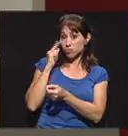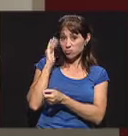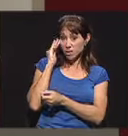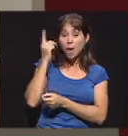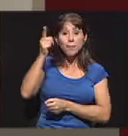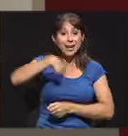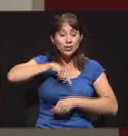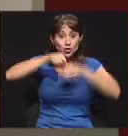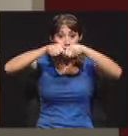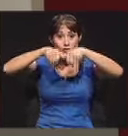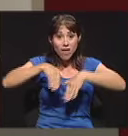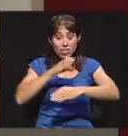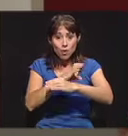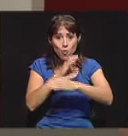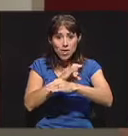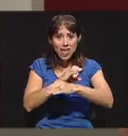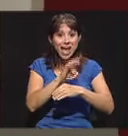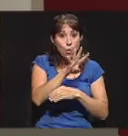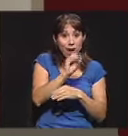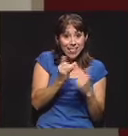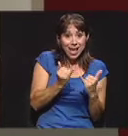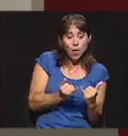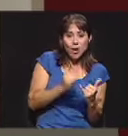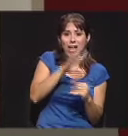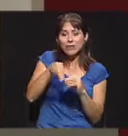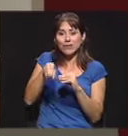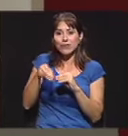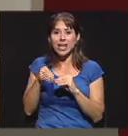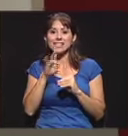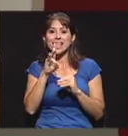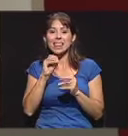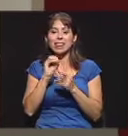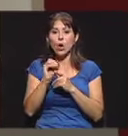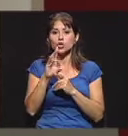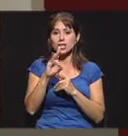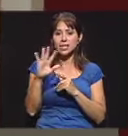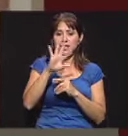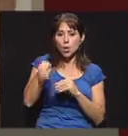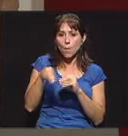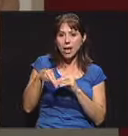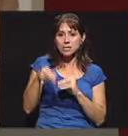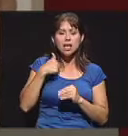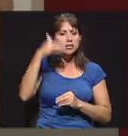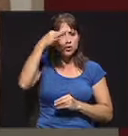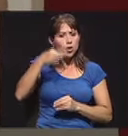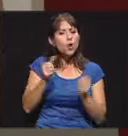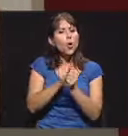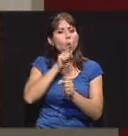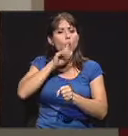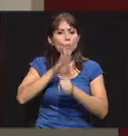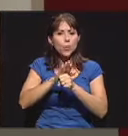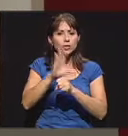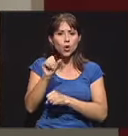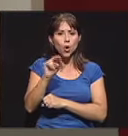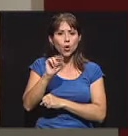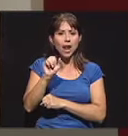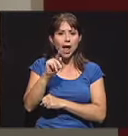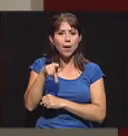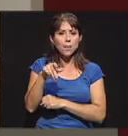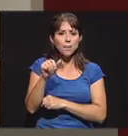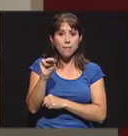redes de cuido de 40 que tenemos hoy a unas 70 o 75 más. Yo creo que con el compromiso que CONAPAM ha mostrado,